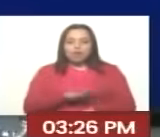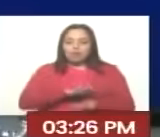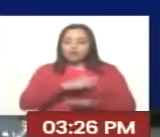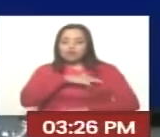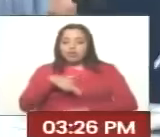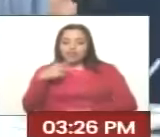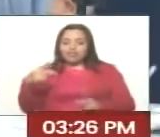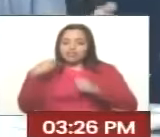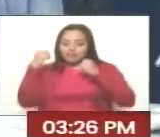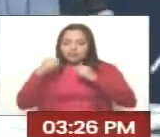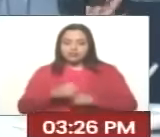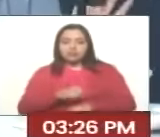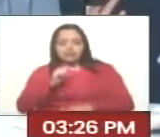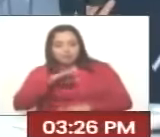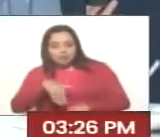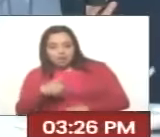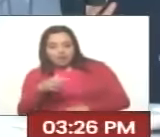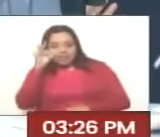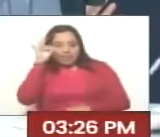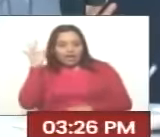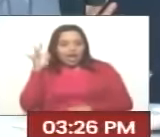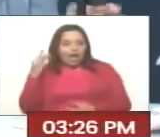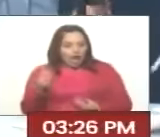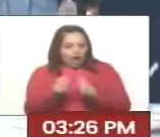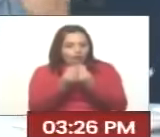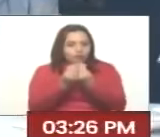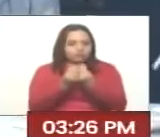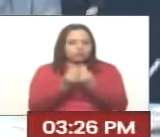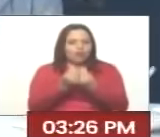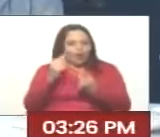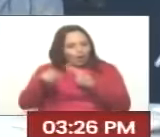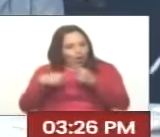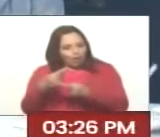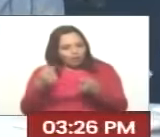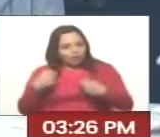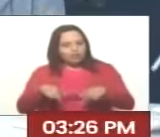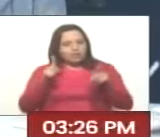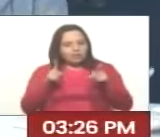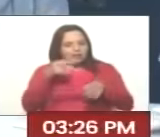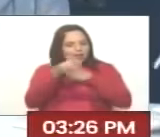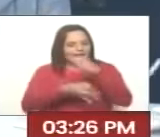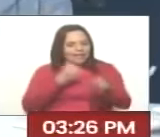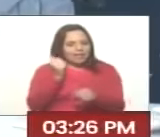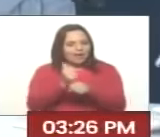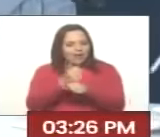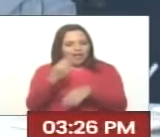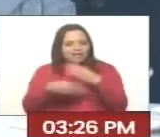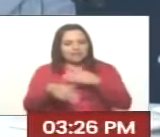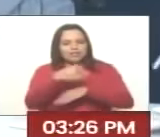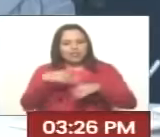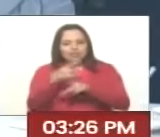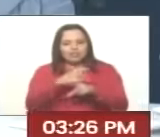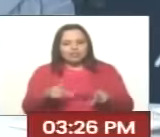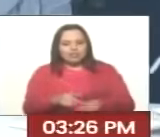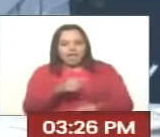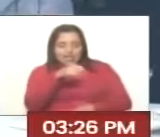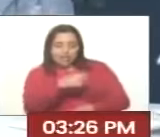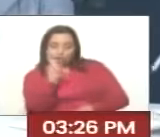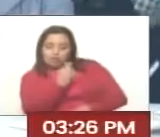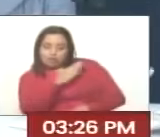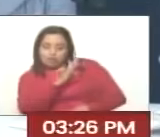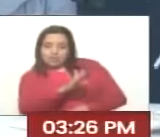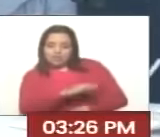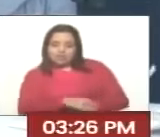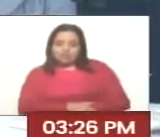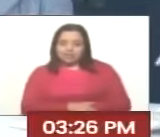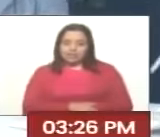Lo que sí va a poder fiscal es acompañarnos en una próxima oportunidad. Ajá. Para seguir hablando además de todo el trabajo que hace el Ministerio Público. De hecho, lo vamos a comprometer sí, aquí. Me mira, dijiste que